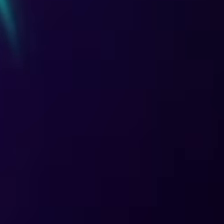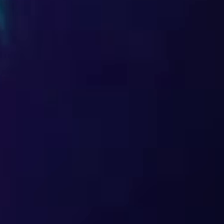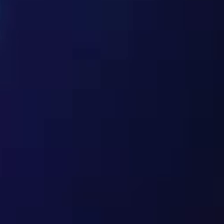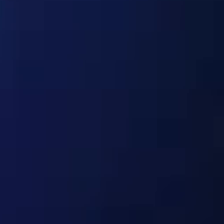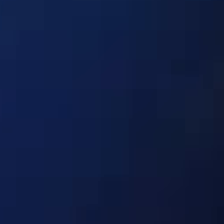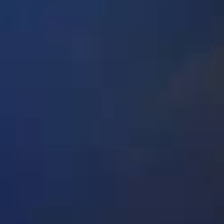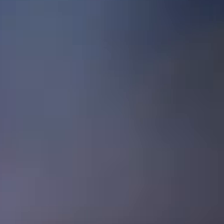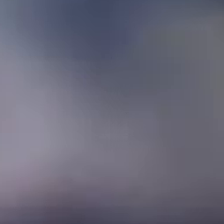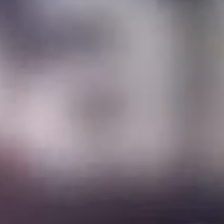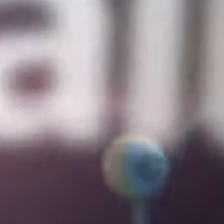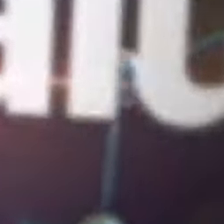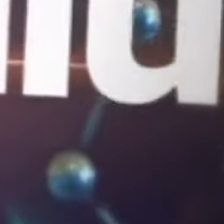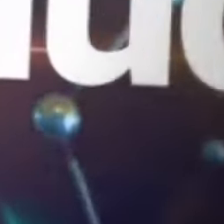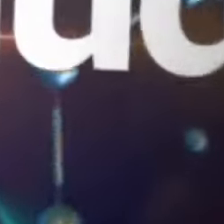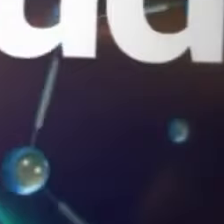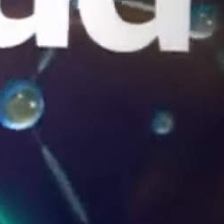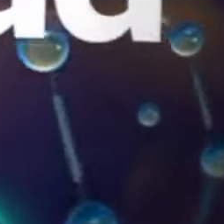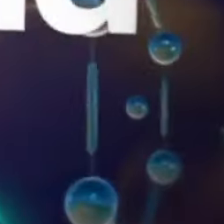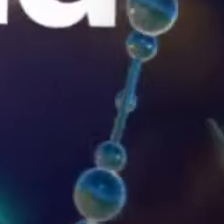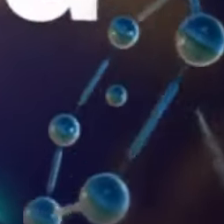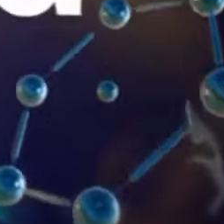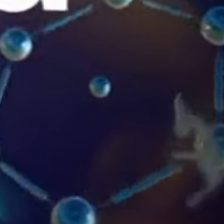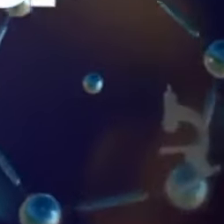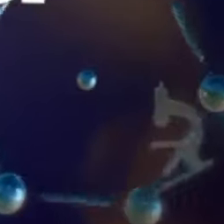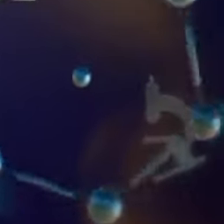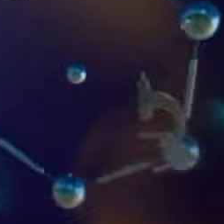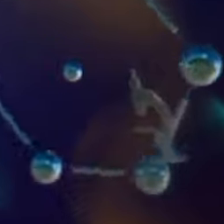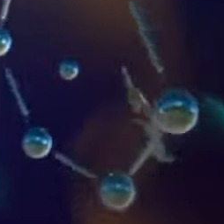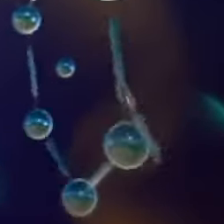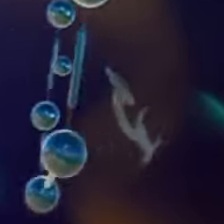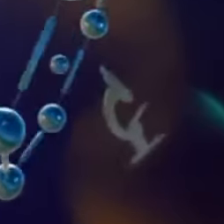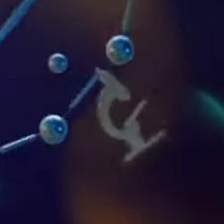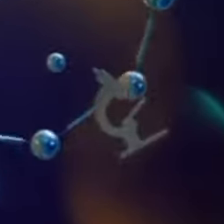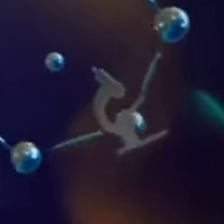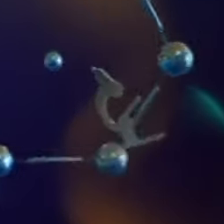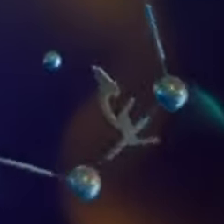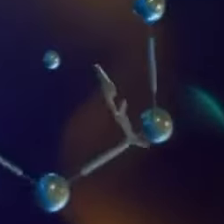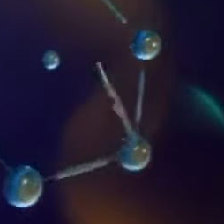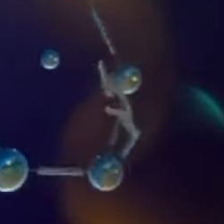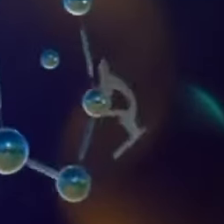Ya volvemos con El extraordinario mundo de la salud.